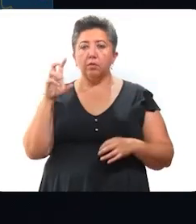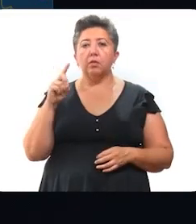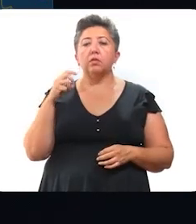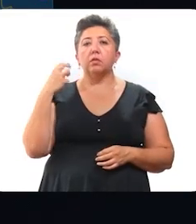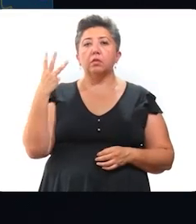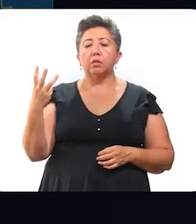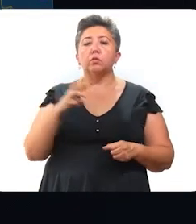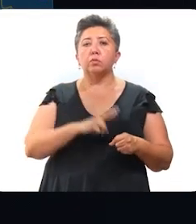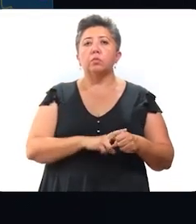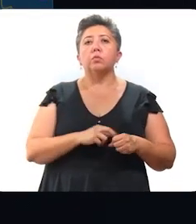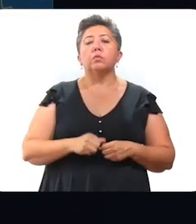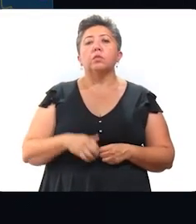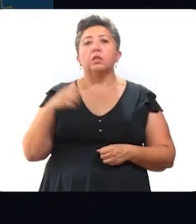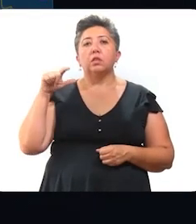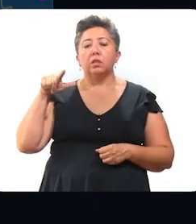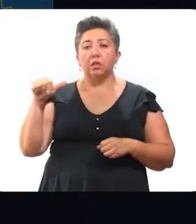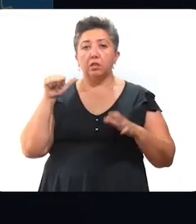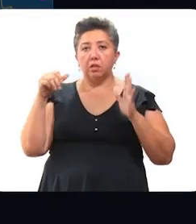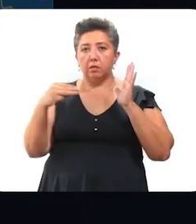10.933 en la zona sur,